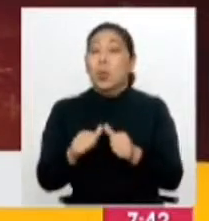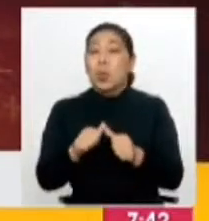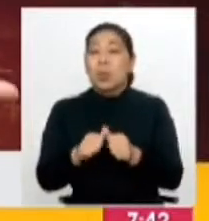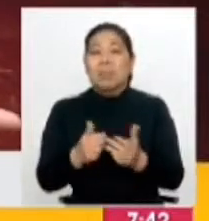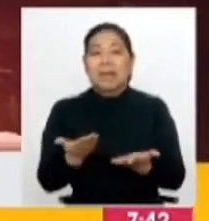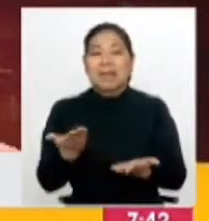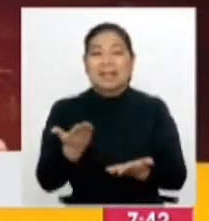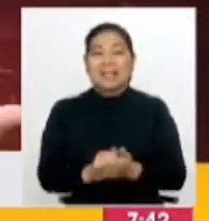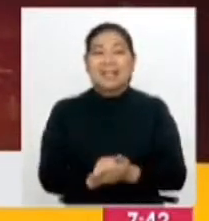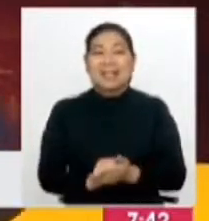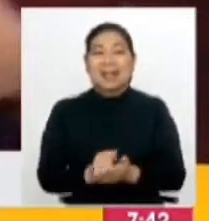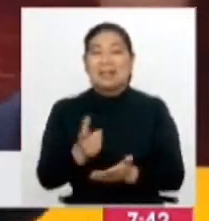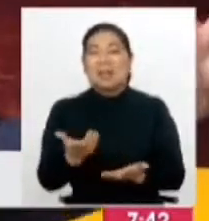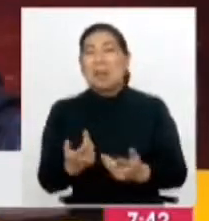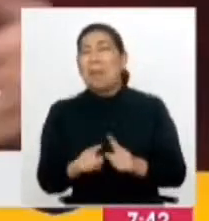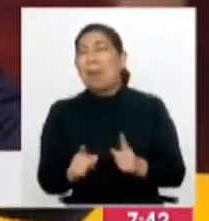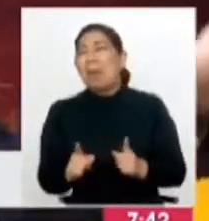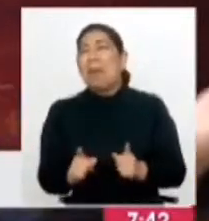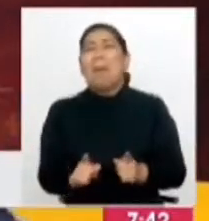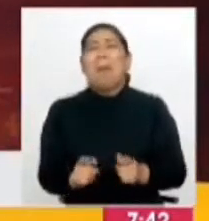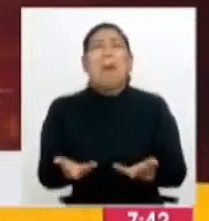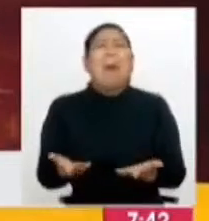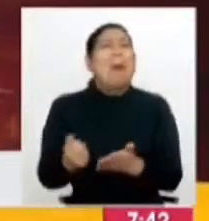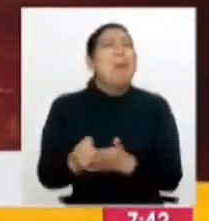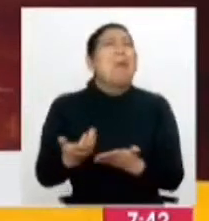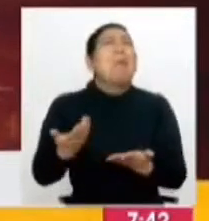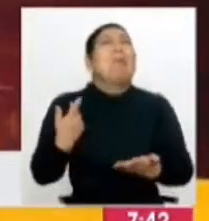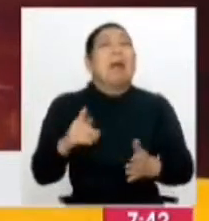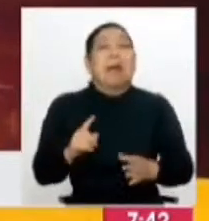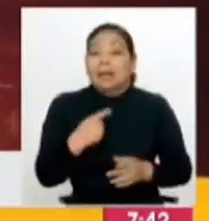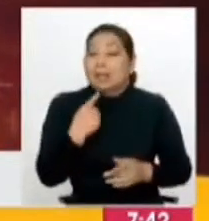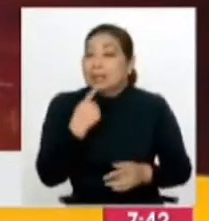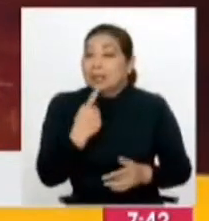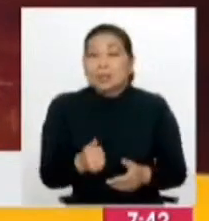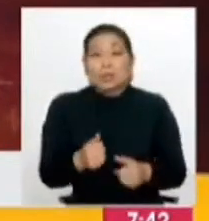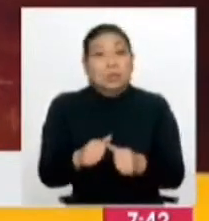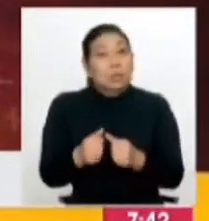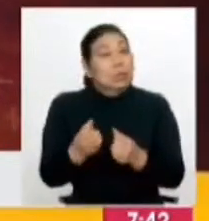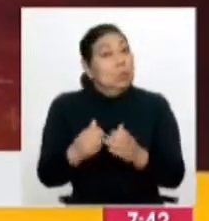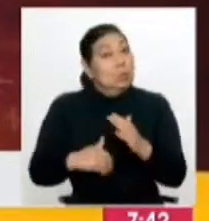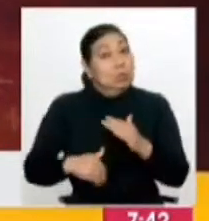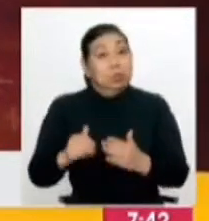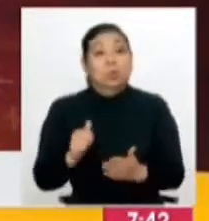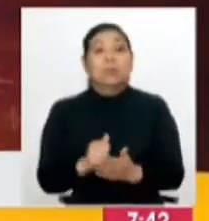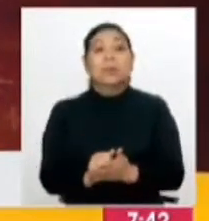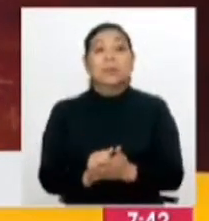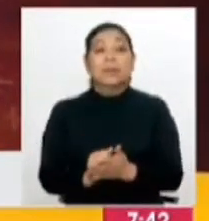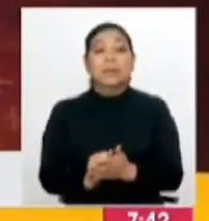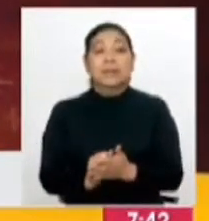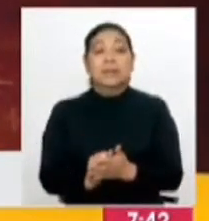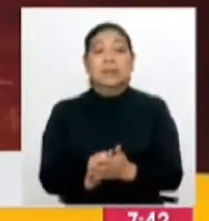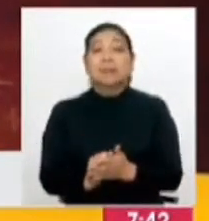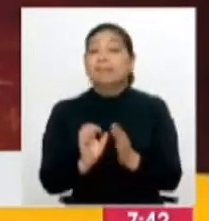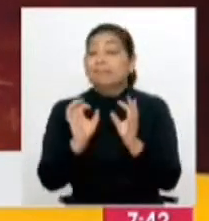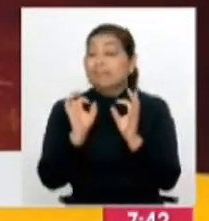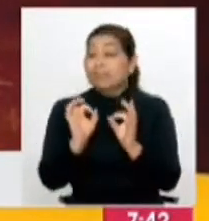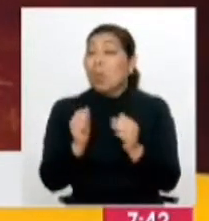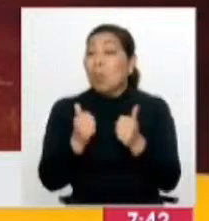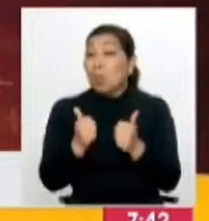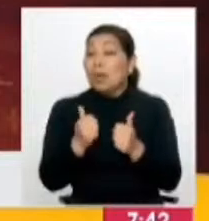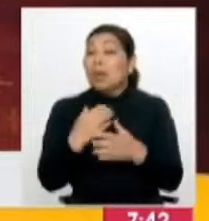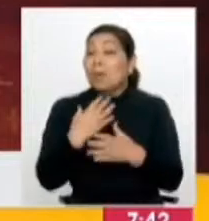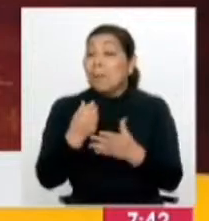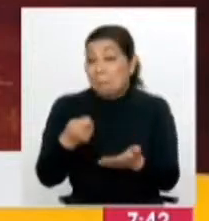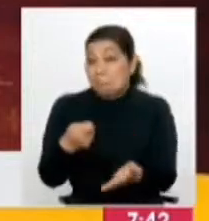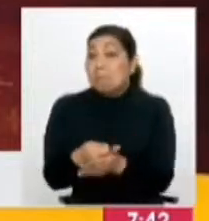son fríos. A veces, ¿no?, el ciudadano dice, bueno, pero eso a mí, ¿en qué me ayuda, no? Uh-huh. Bueno, los números son muy auspiciosos, porque eso habla de precisamente una buena